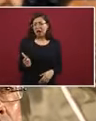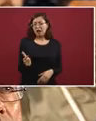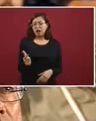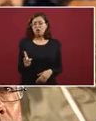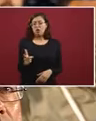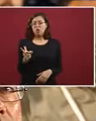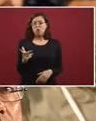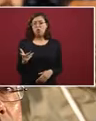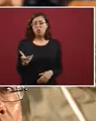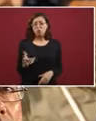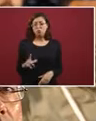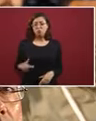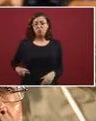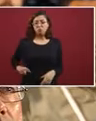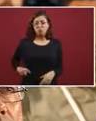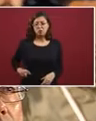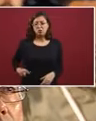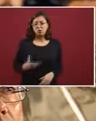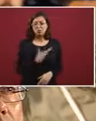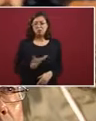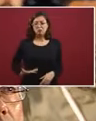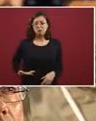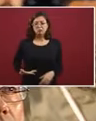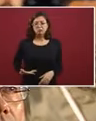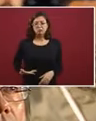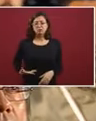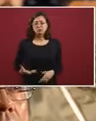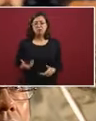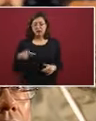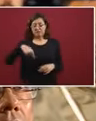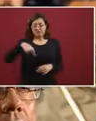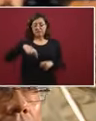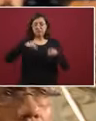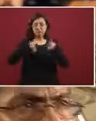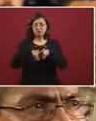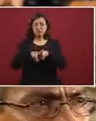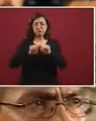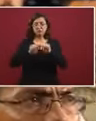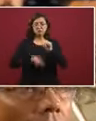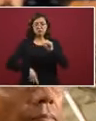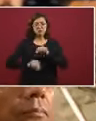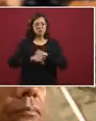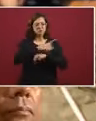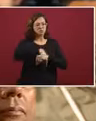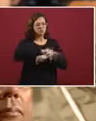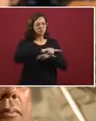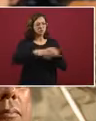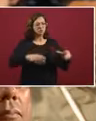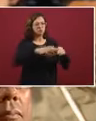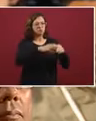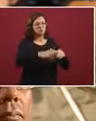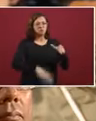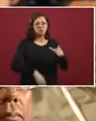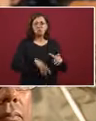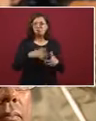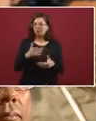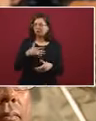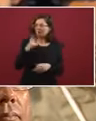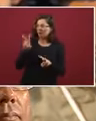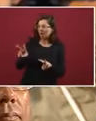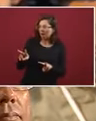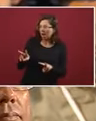del presidente, al ver cómo la oposición aquí en México celebra este golpe de Estado. Se lo pregunto porque apenas hace